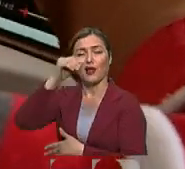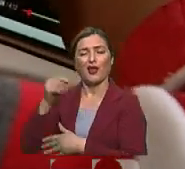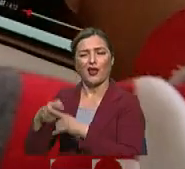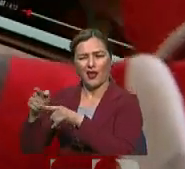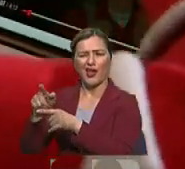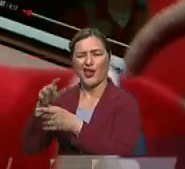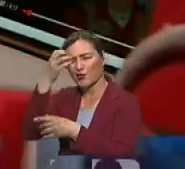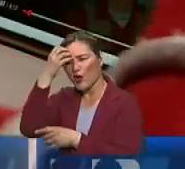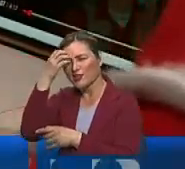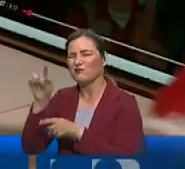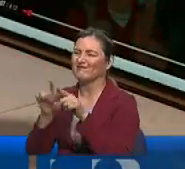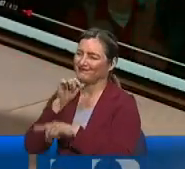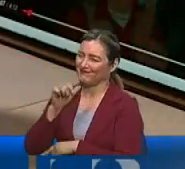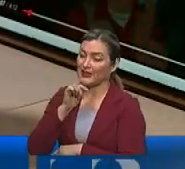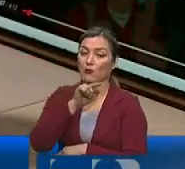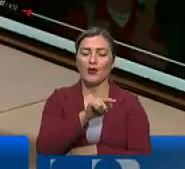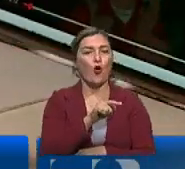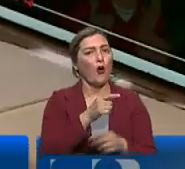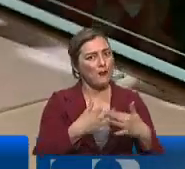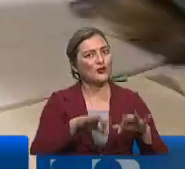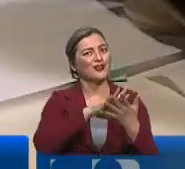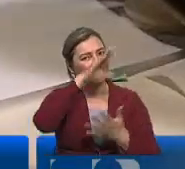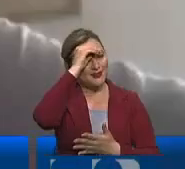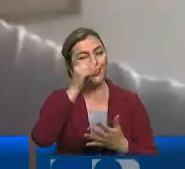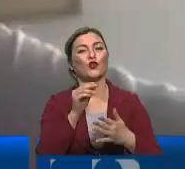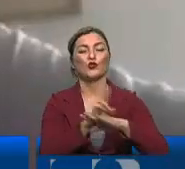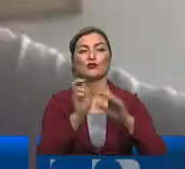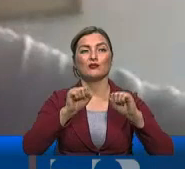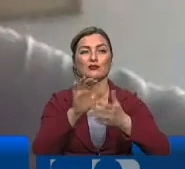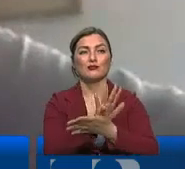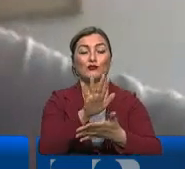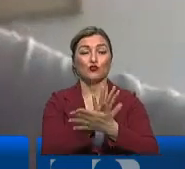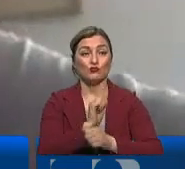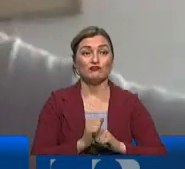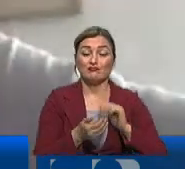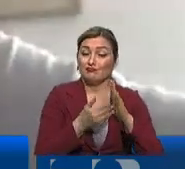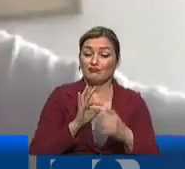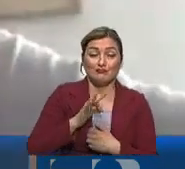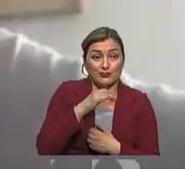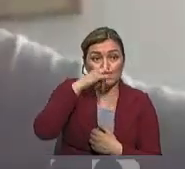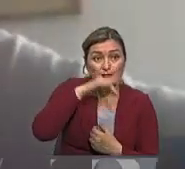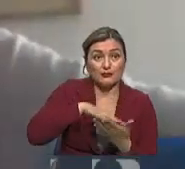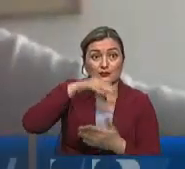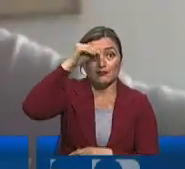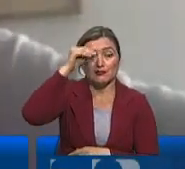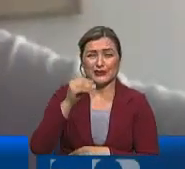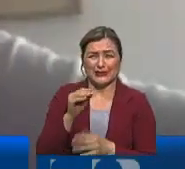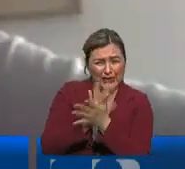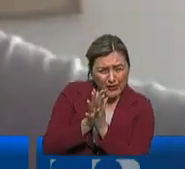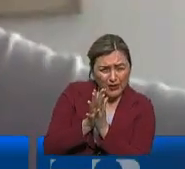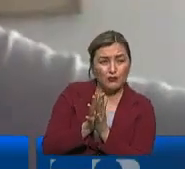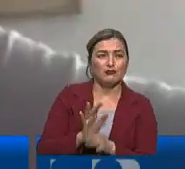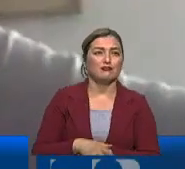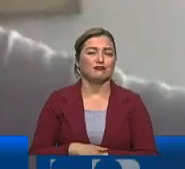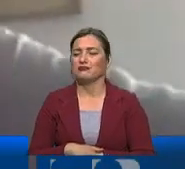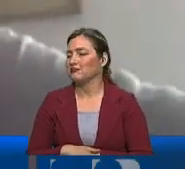cosas que sin duda pueden ser útiles en la escuela también. Pensar que en la pandemia los niños no han aprendido nada es